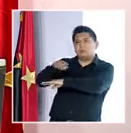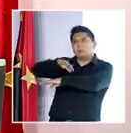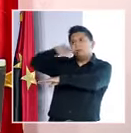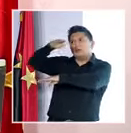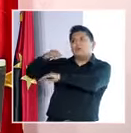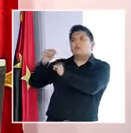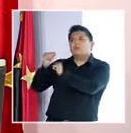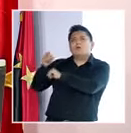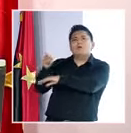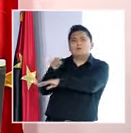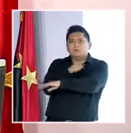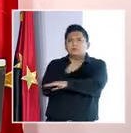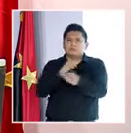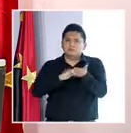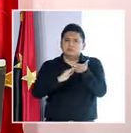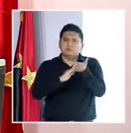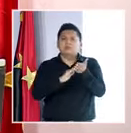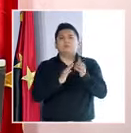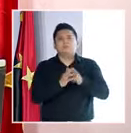lo que fue la pavimentación